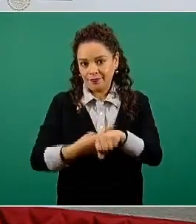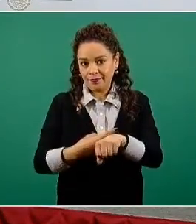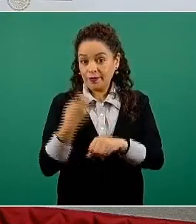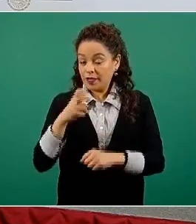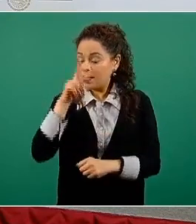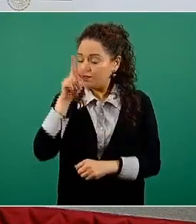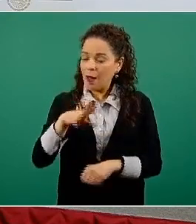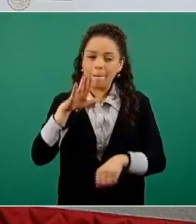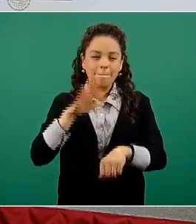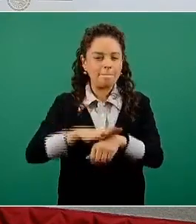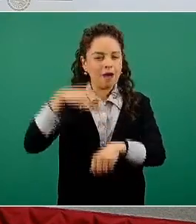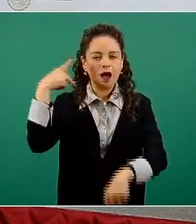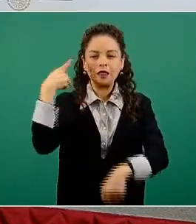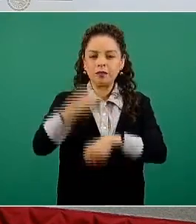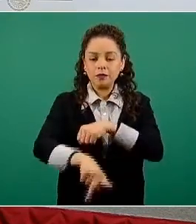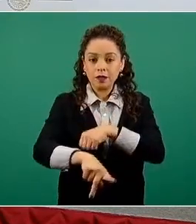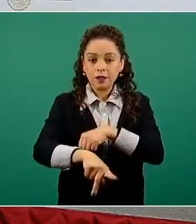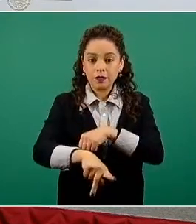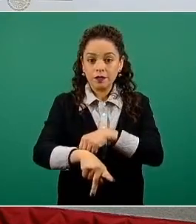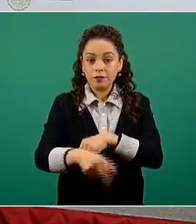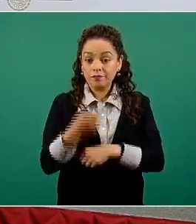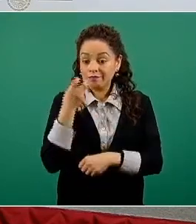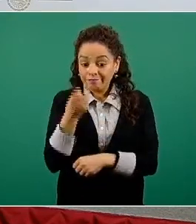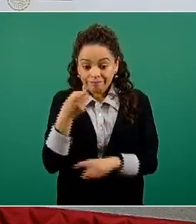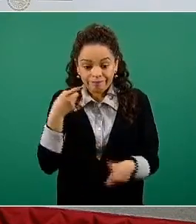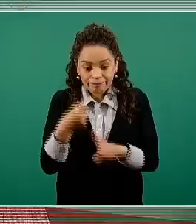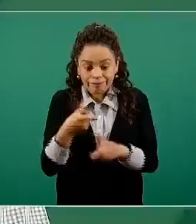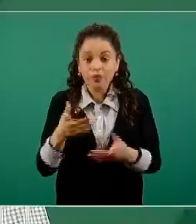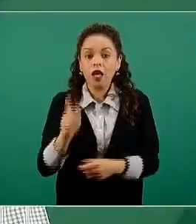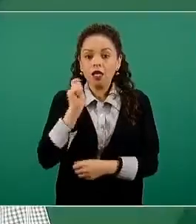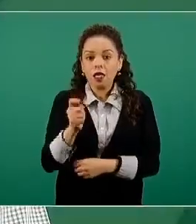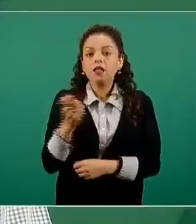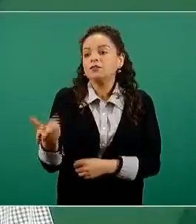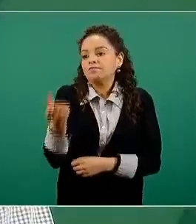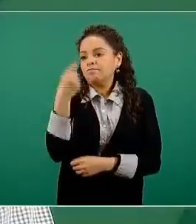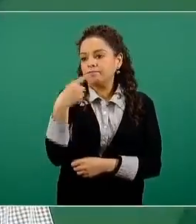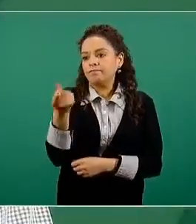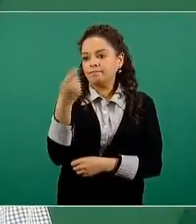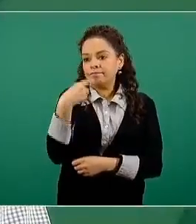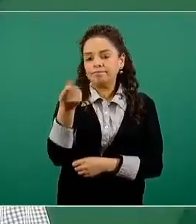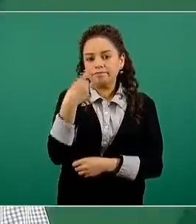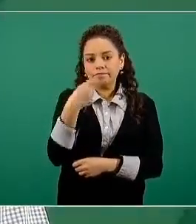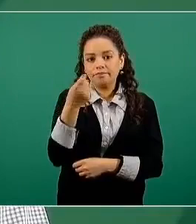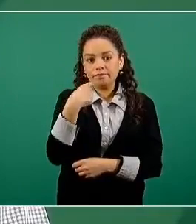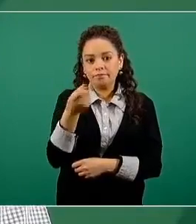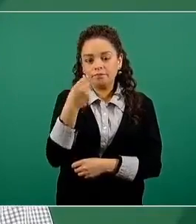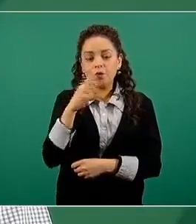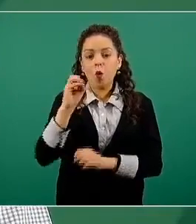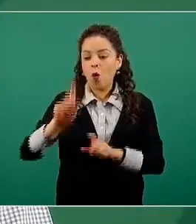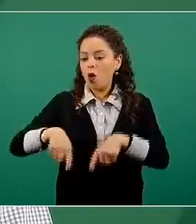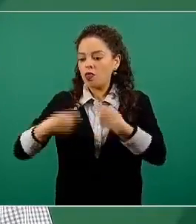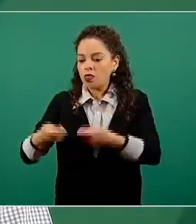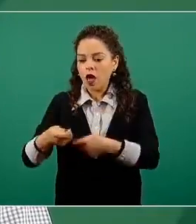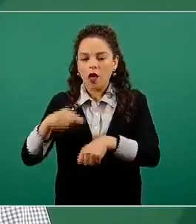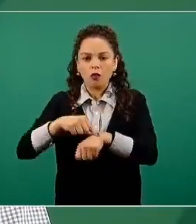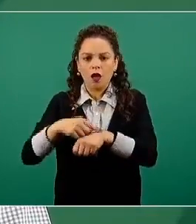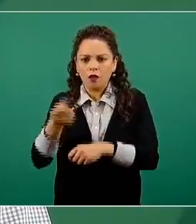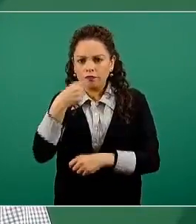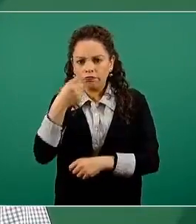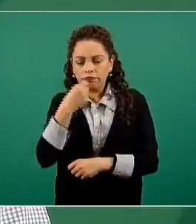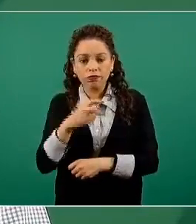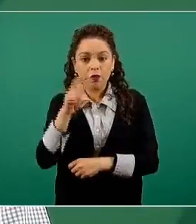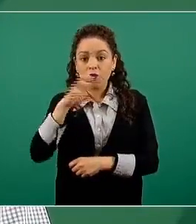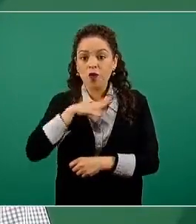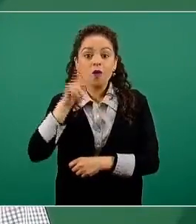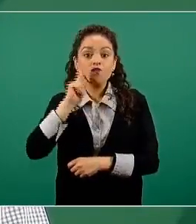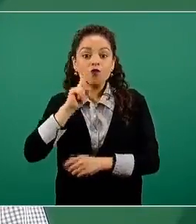riesgo de en su momento tomar medicamentos o prescribir medicamentos que no están comprobada